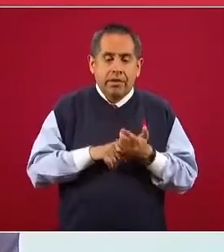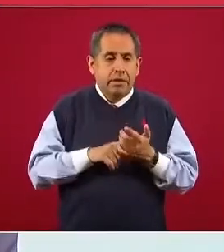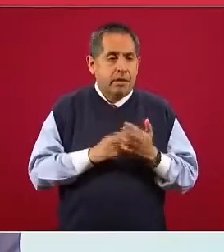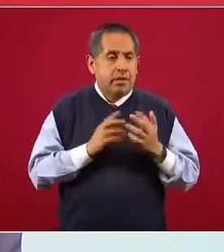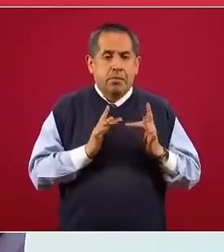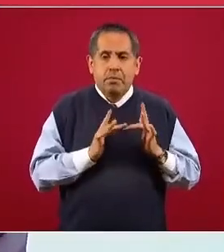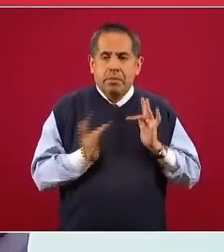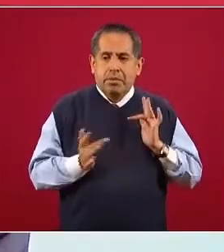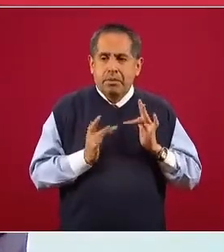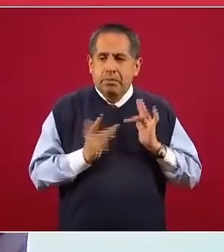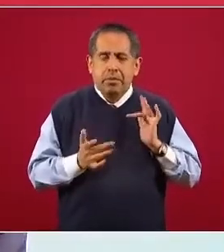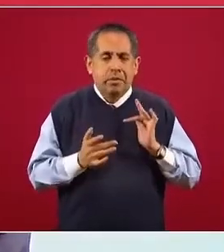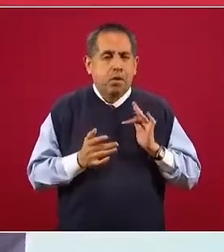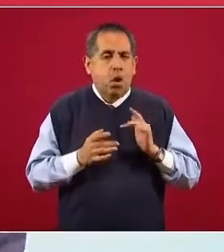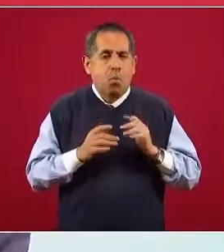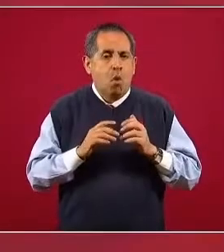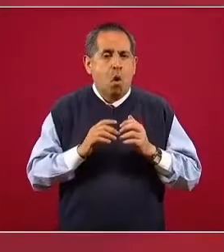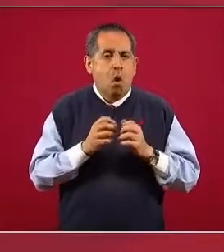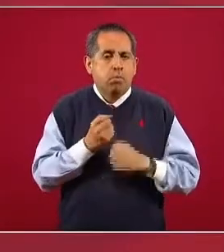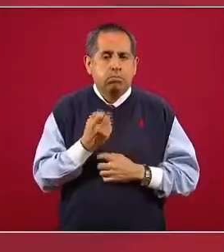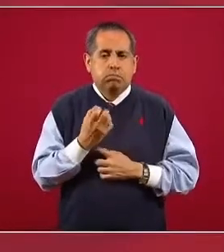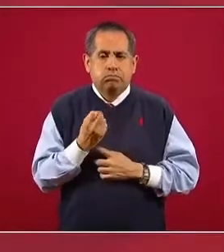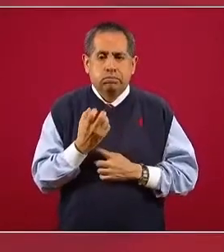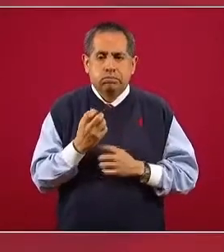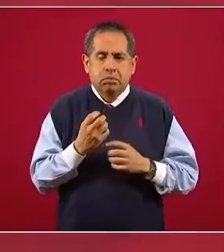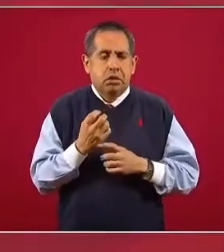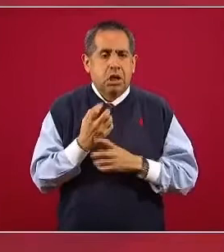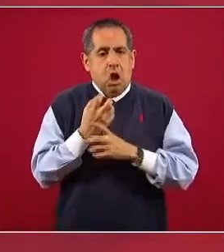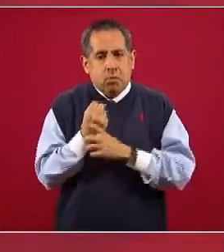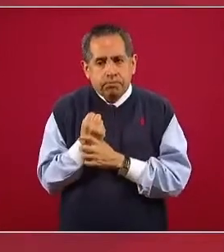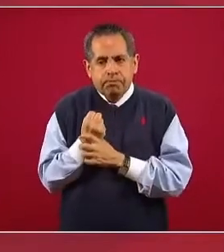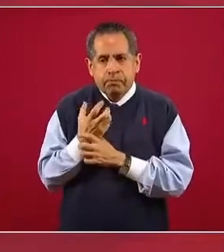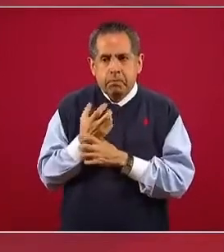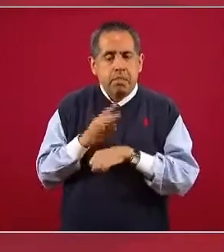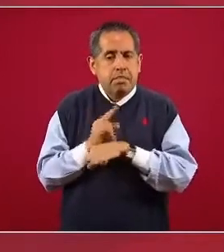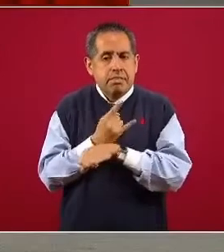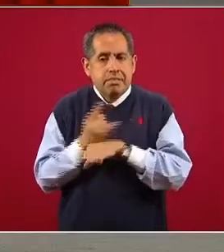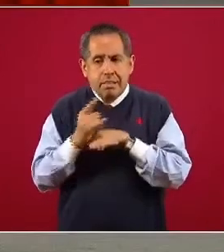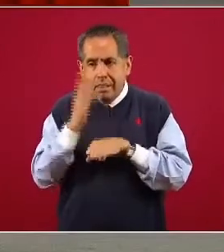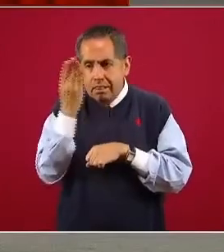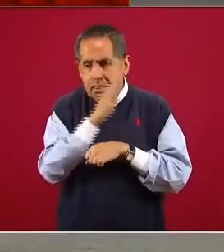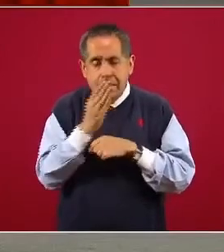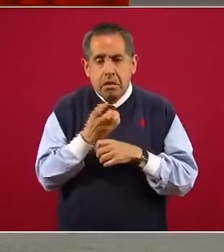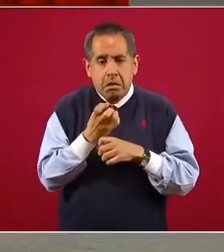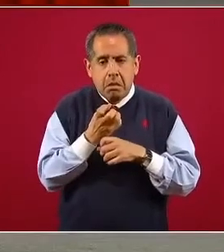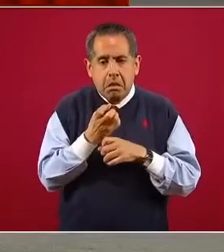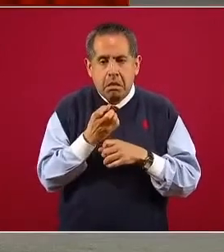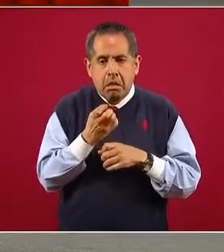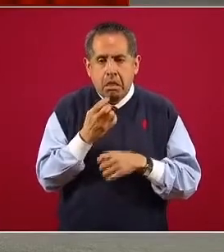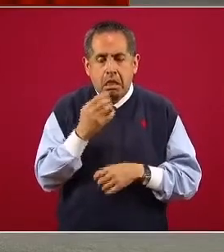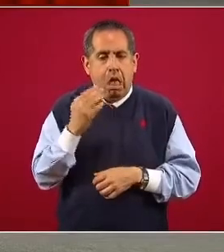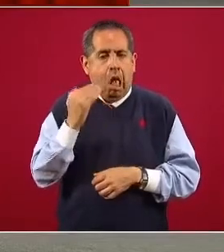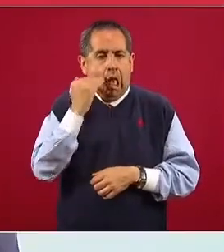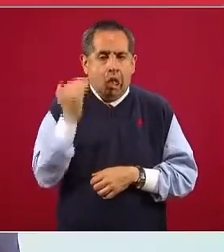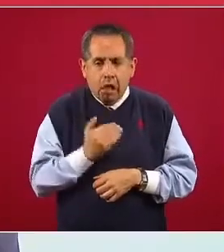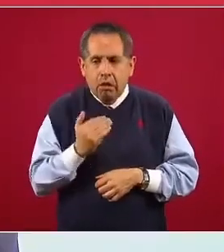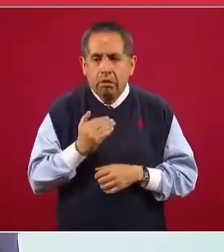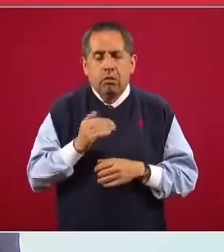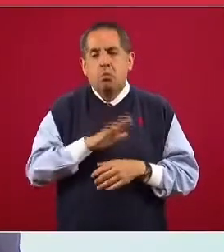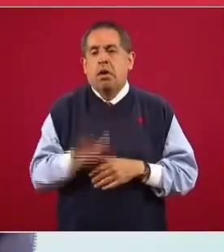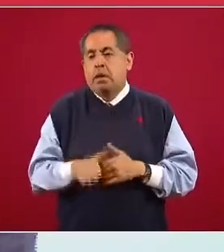eléctricos, trastornos relacionados con el ritmo o alteraciones de la contractilidad, que no han sido todavía totalmente